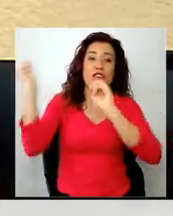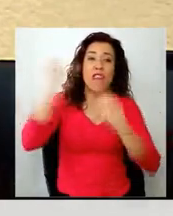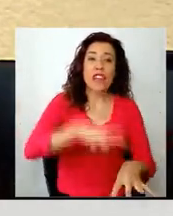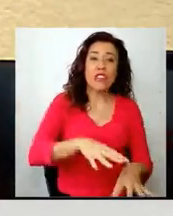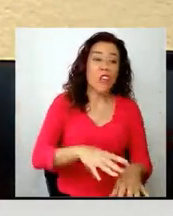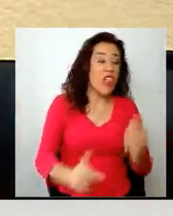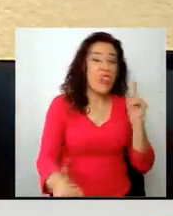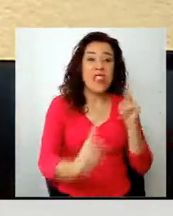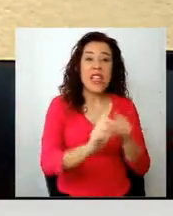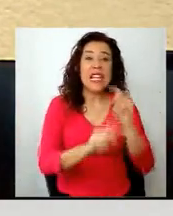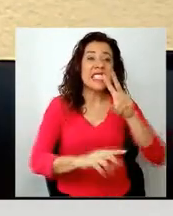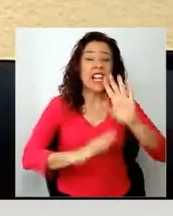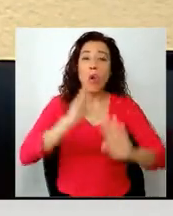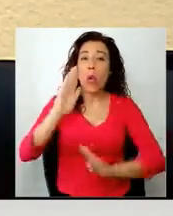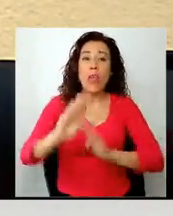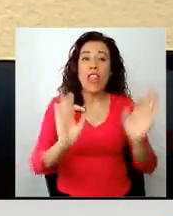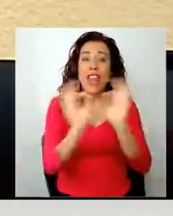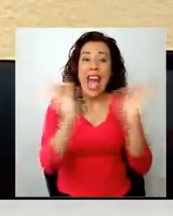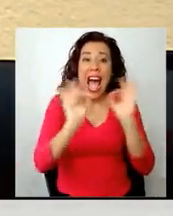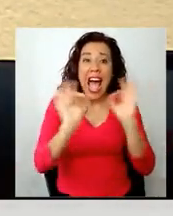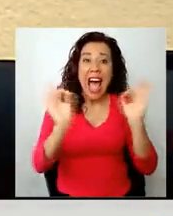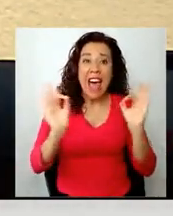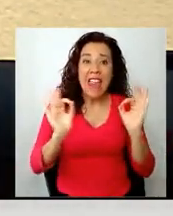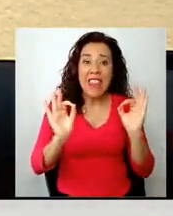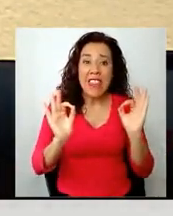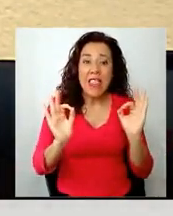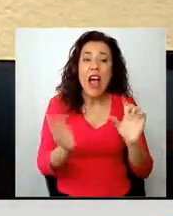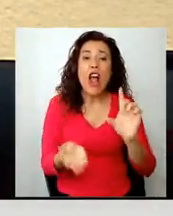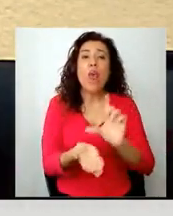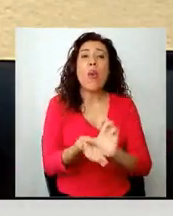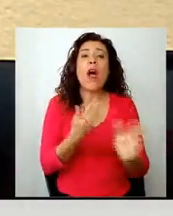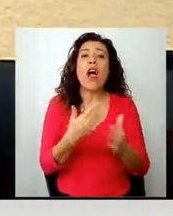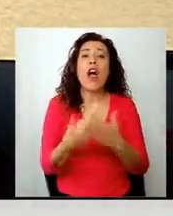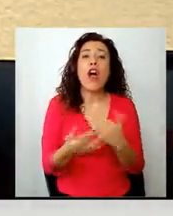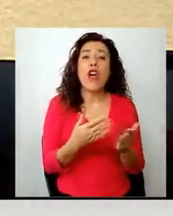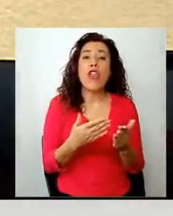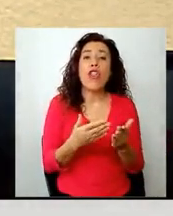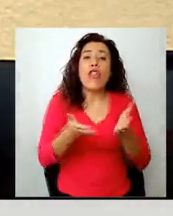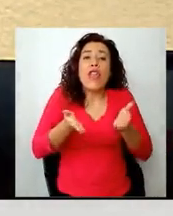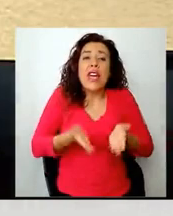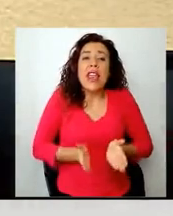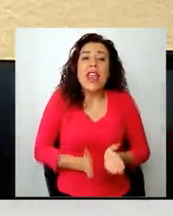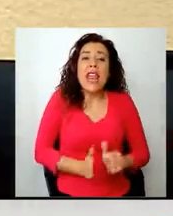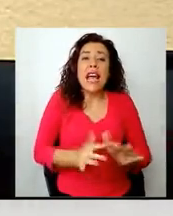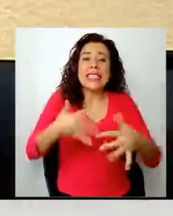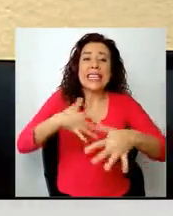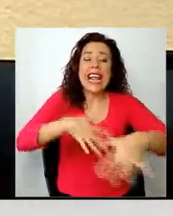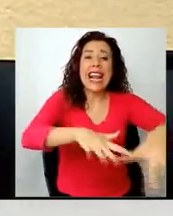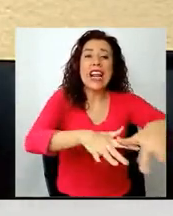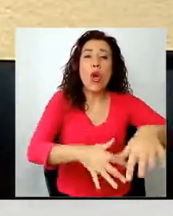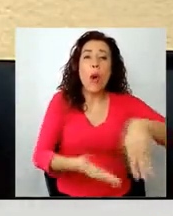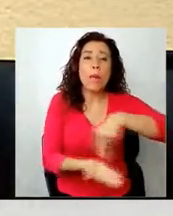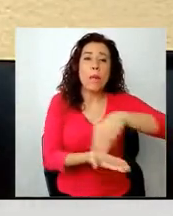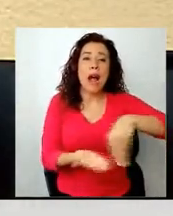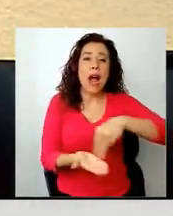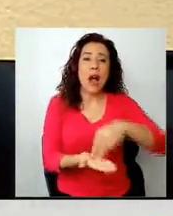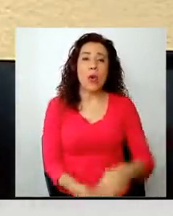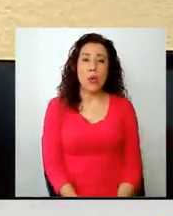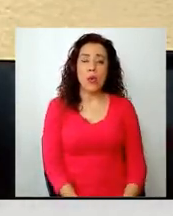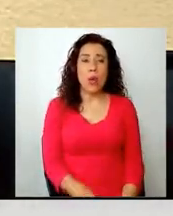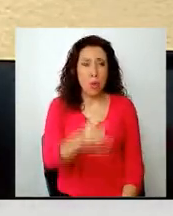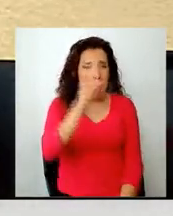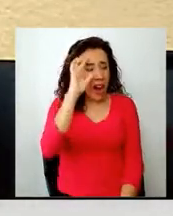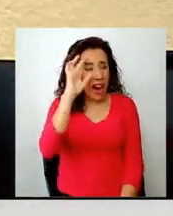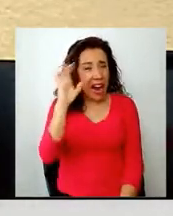cuidado en la zona del nacimiento del río maule Usted cree presidente